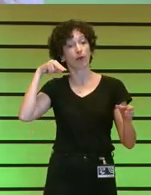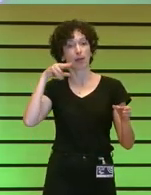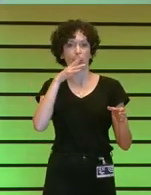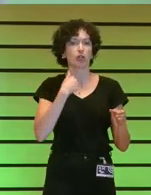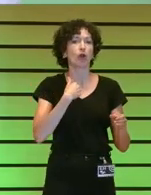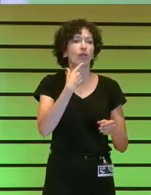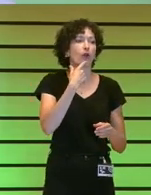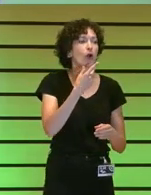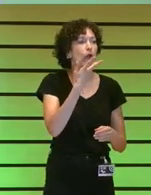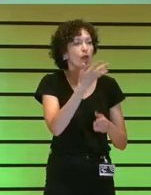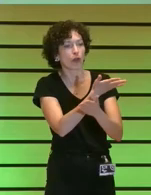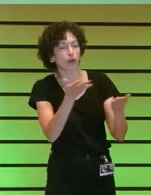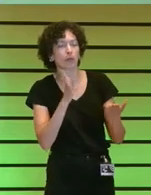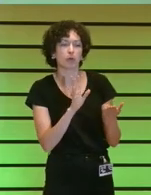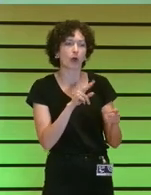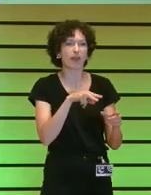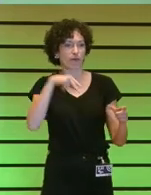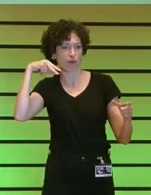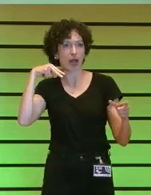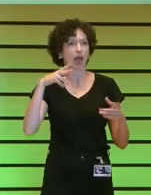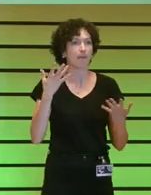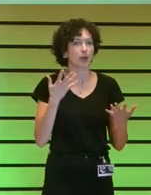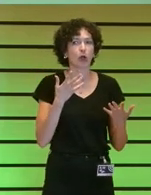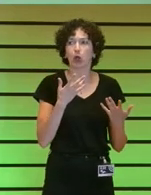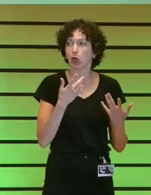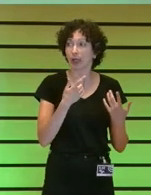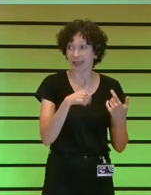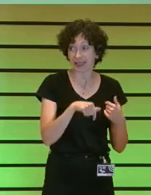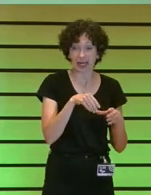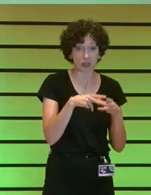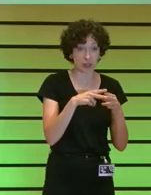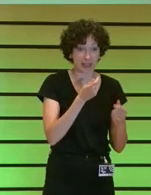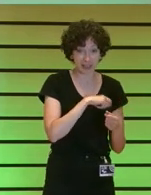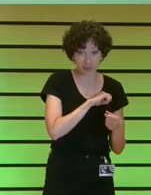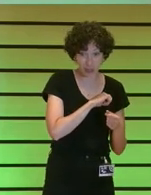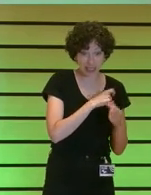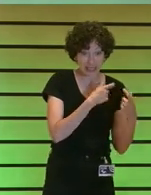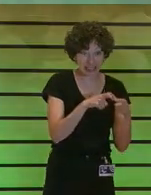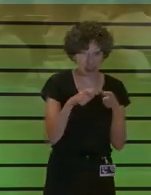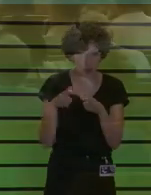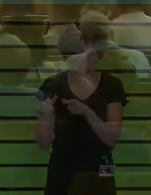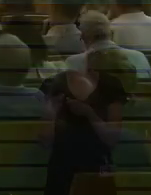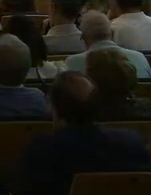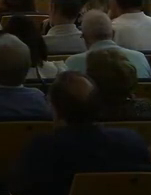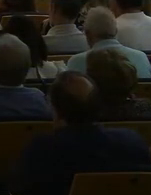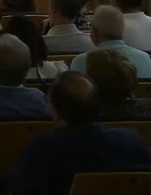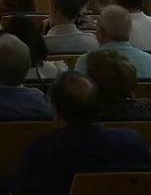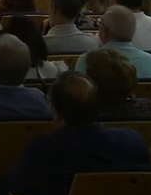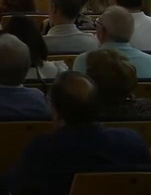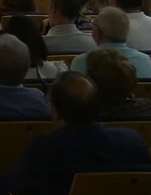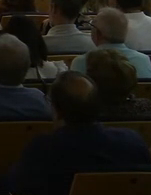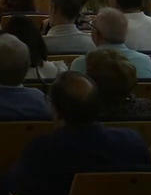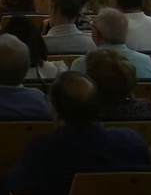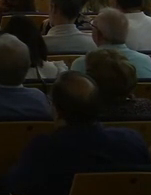conozco desde fuera No desde fuera pocos sectores existen la sociedad española tan ambiciosos y tan